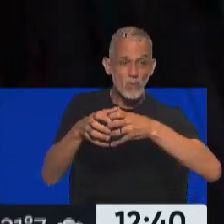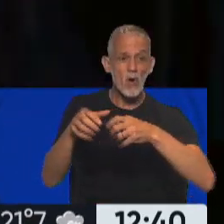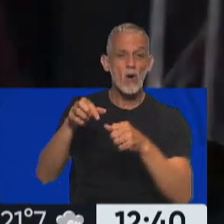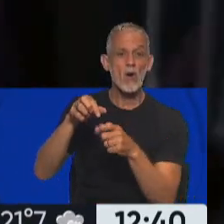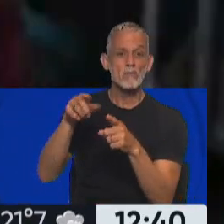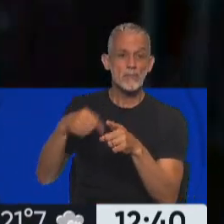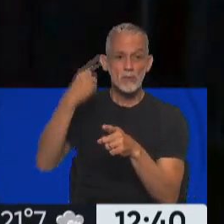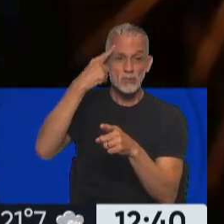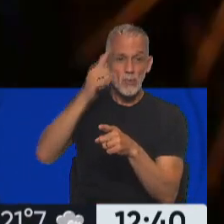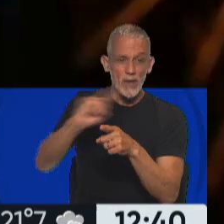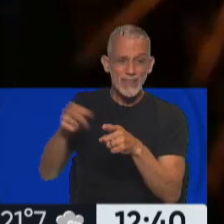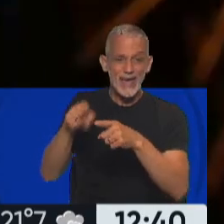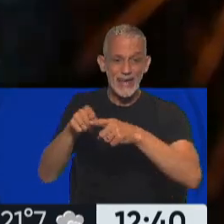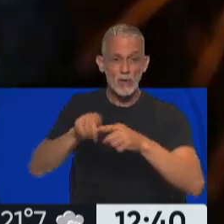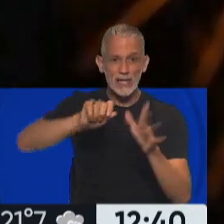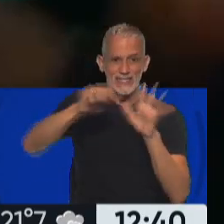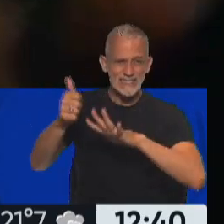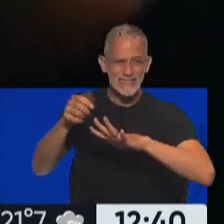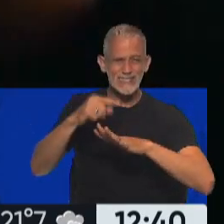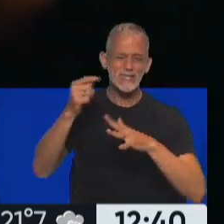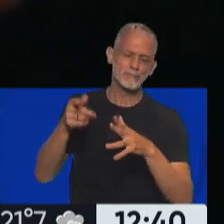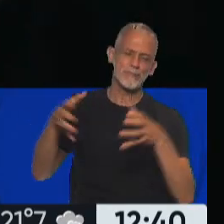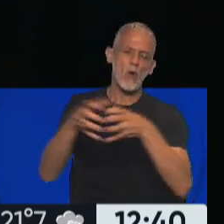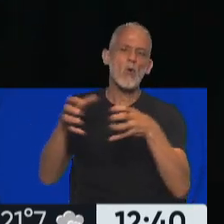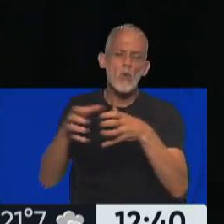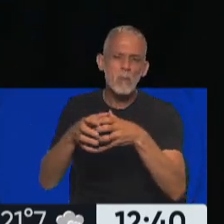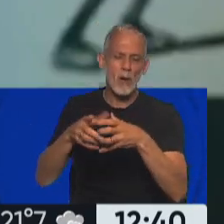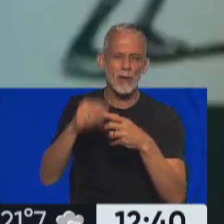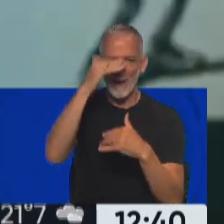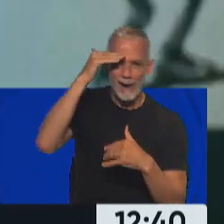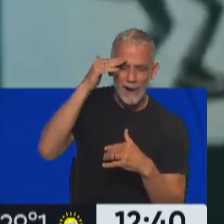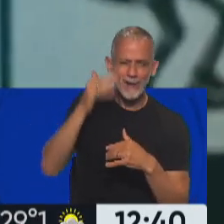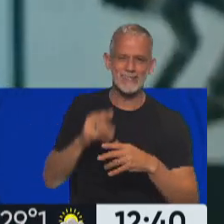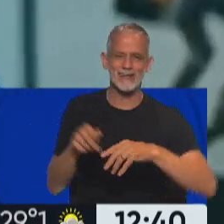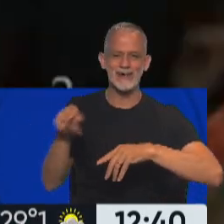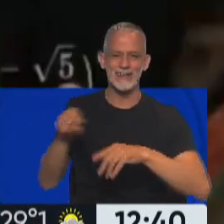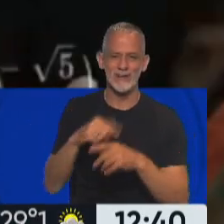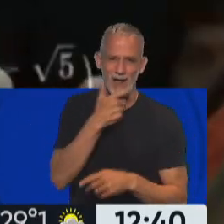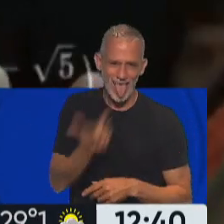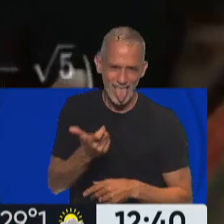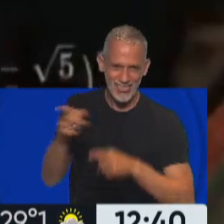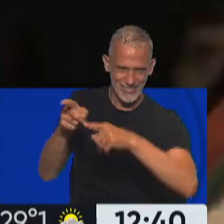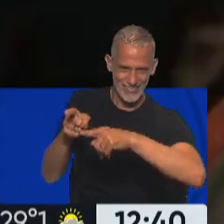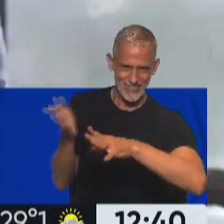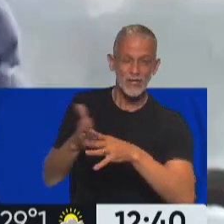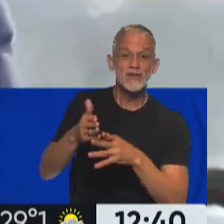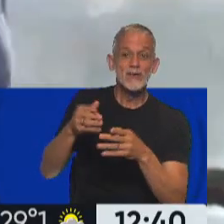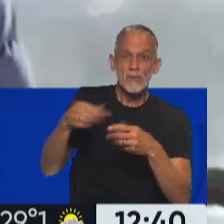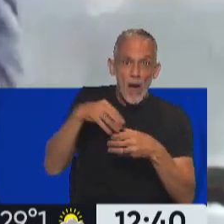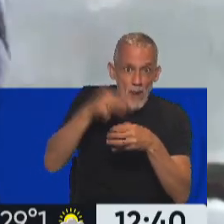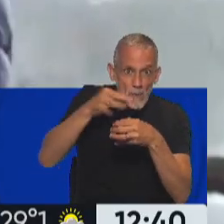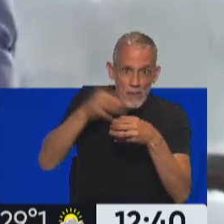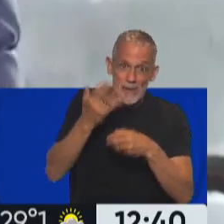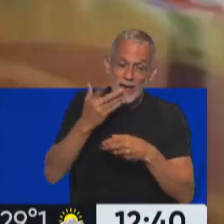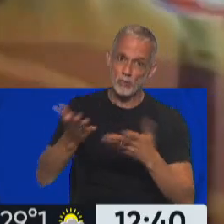va a meter con una secta rolinga y ahora, si ustedes ven que hay como un boom de los panchos con papitas, tengan